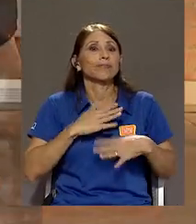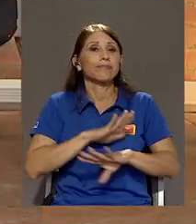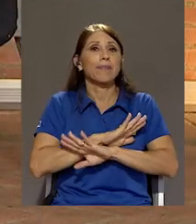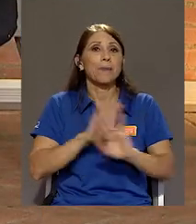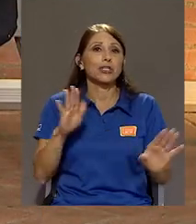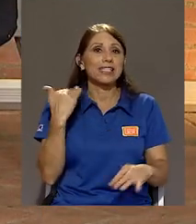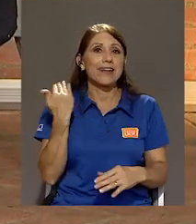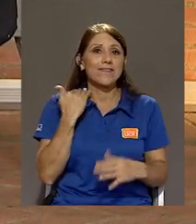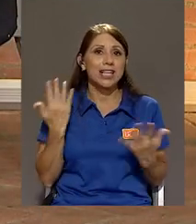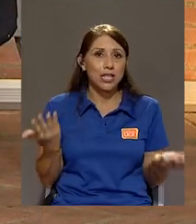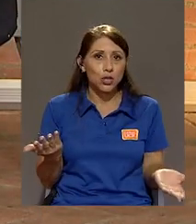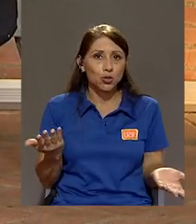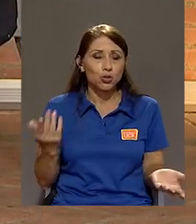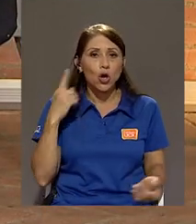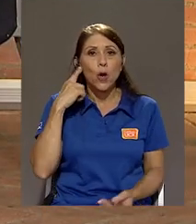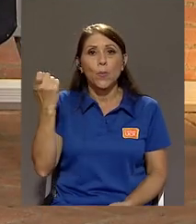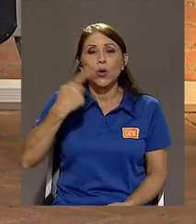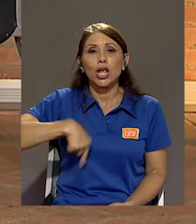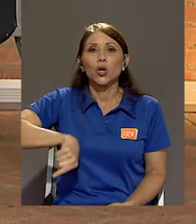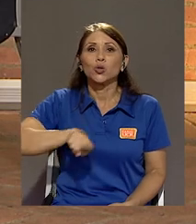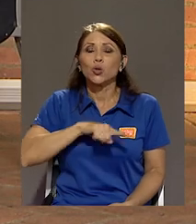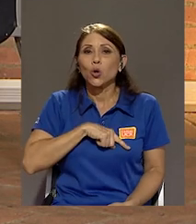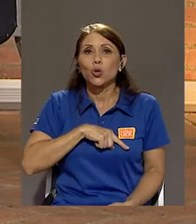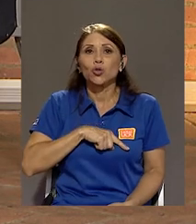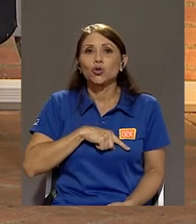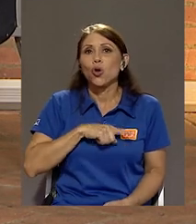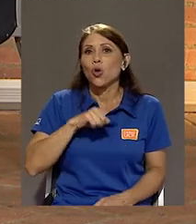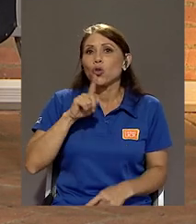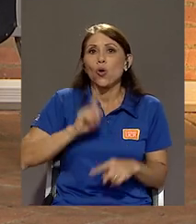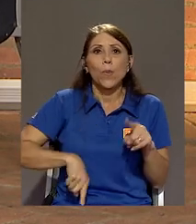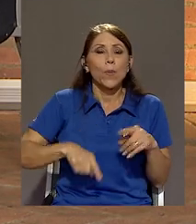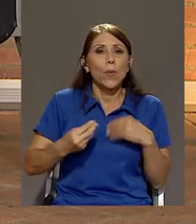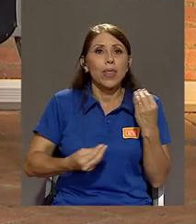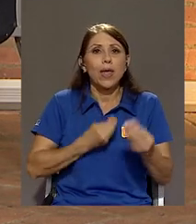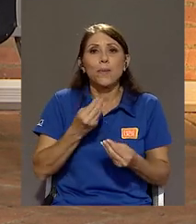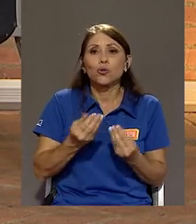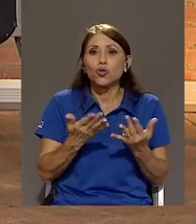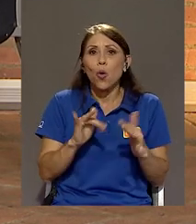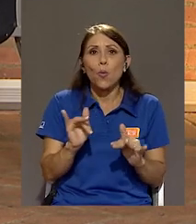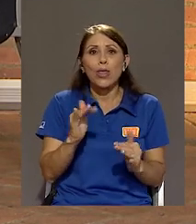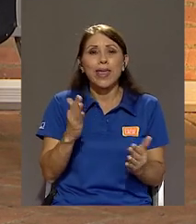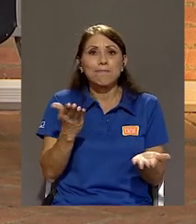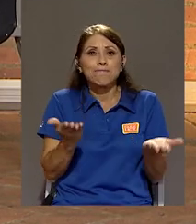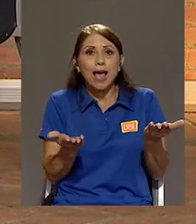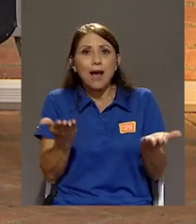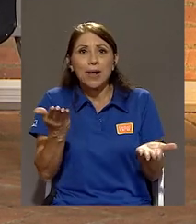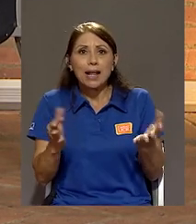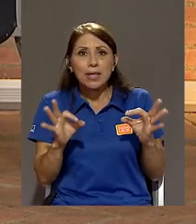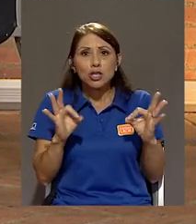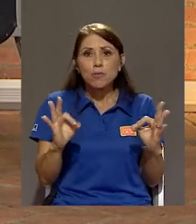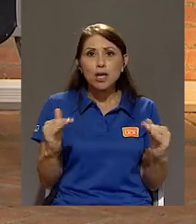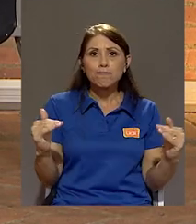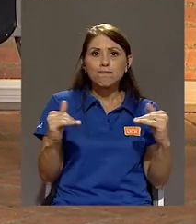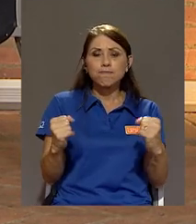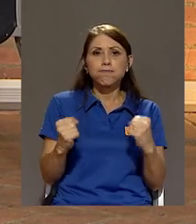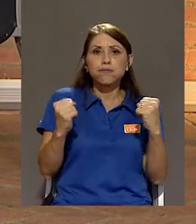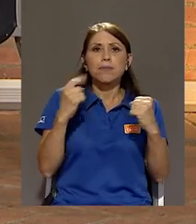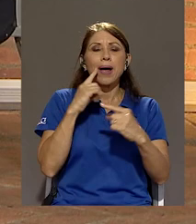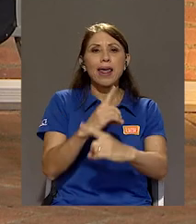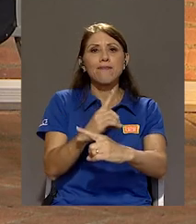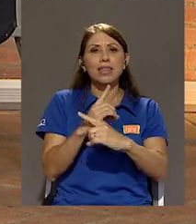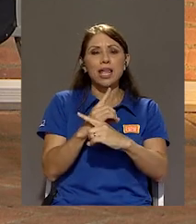para ponerlo sencillo, porque no tenemos ninguna capacidad de leverage, de apalancamiento, para